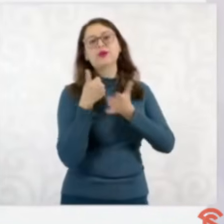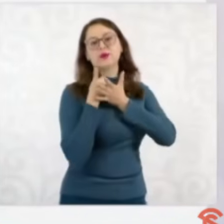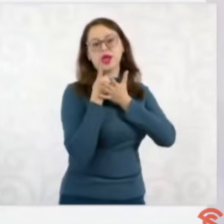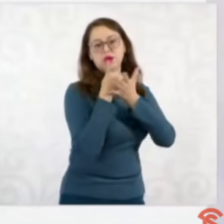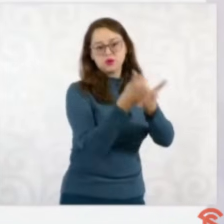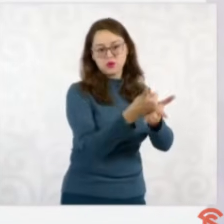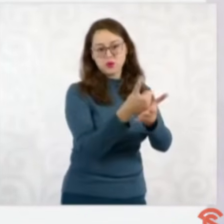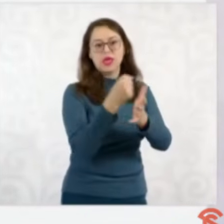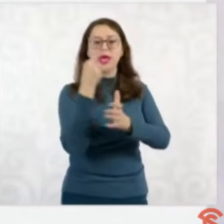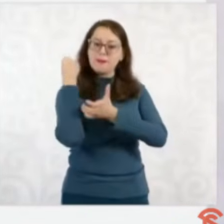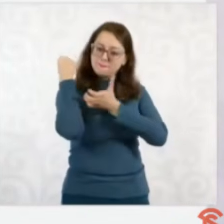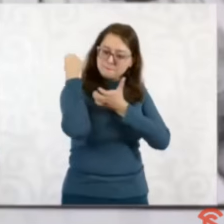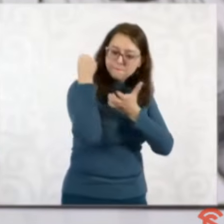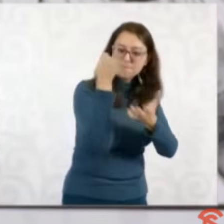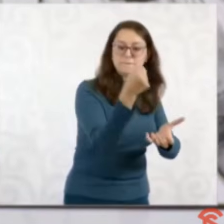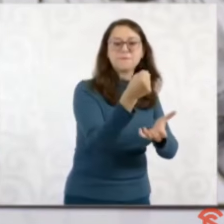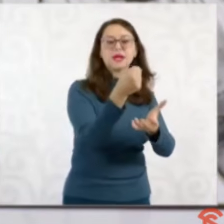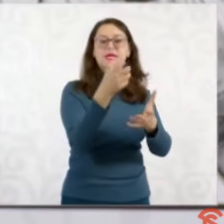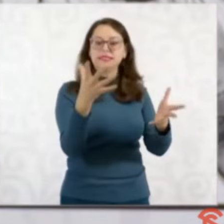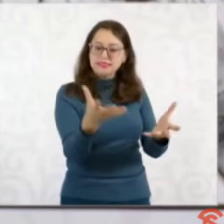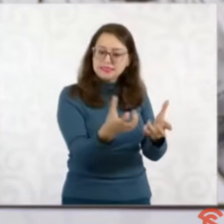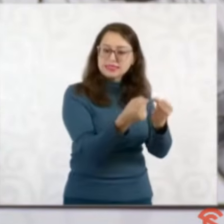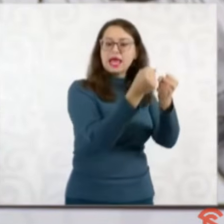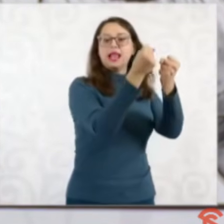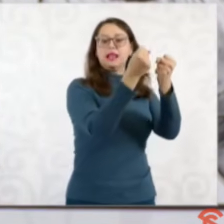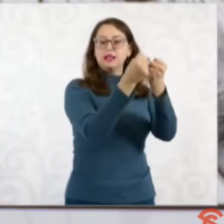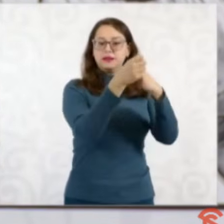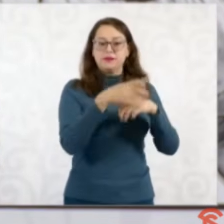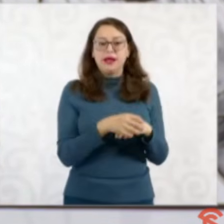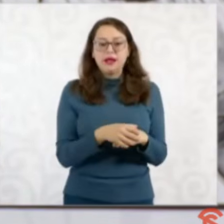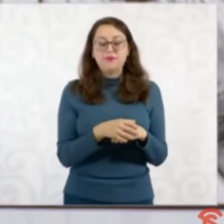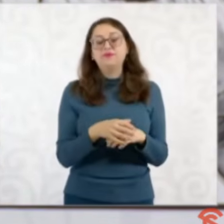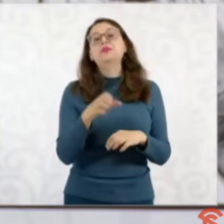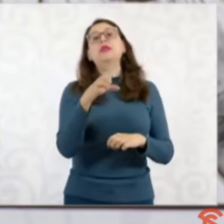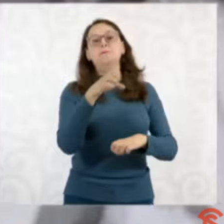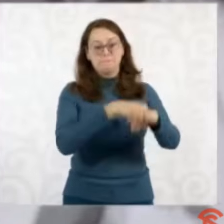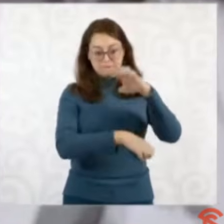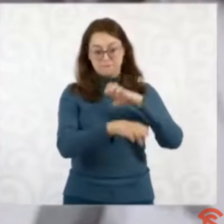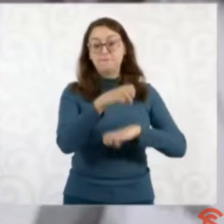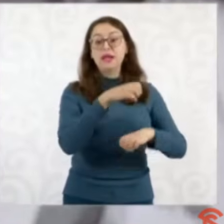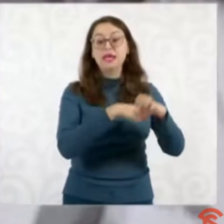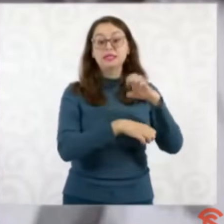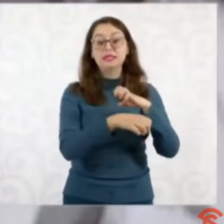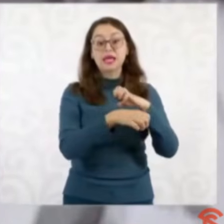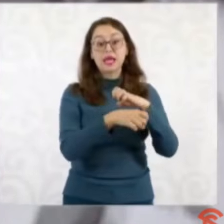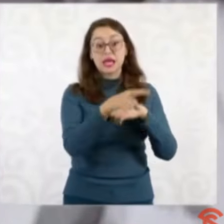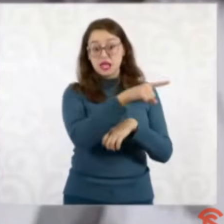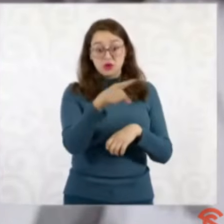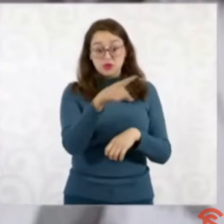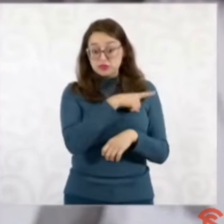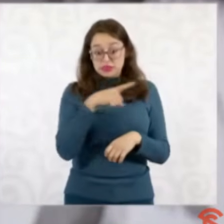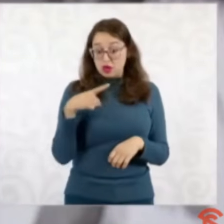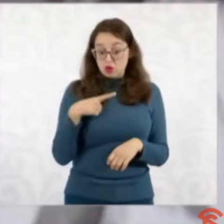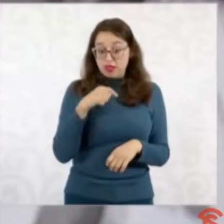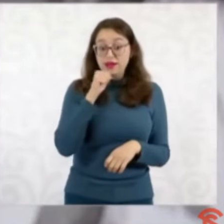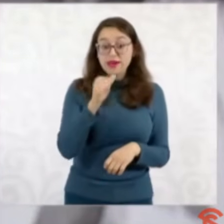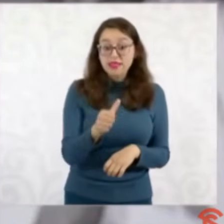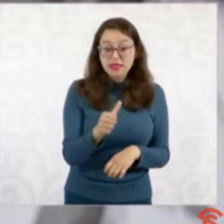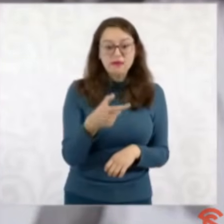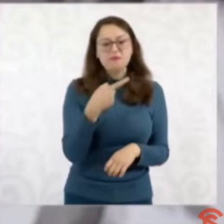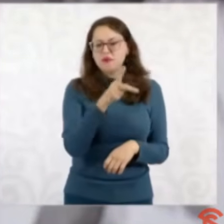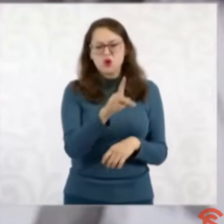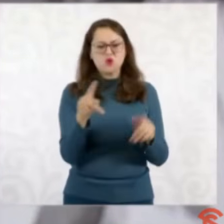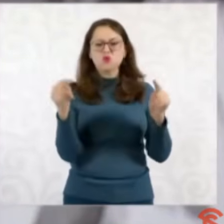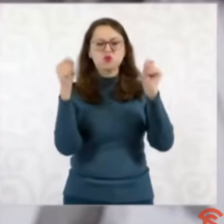los bancos, se rescatan a empresarios que ni siquiera tenían deudas, pero por la corrupción